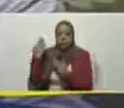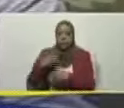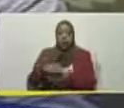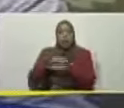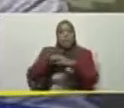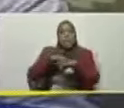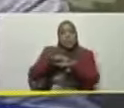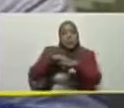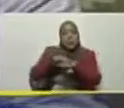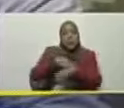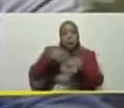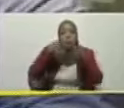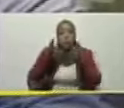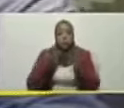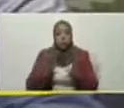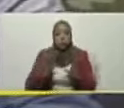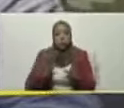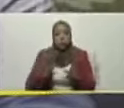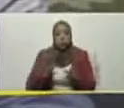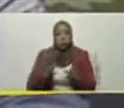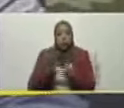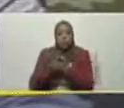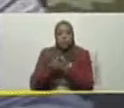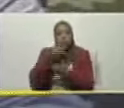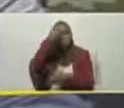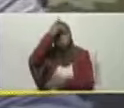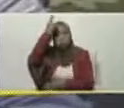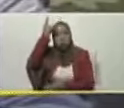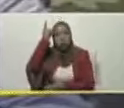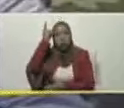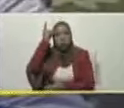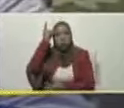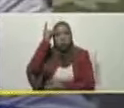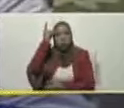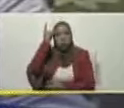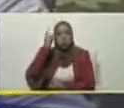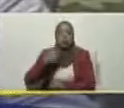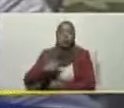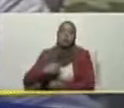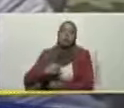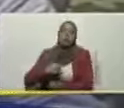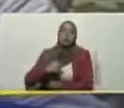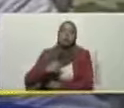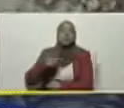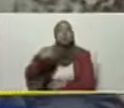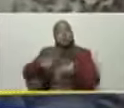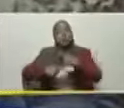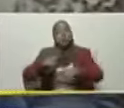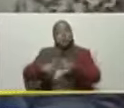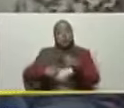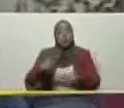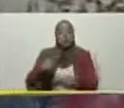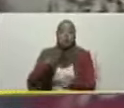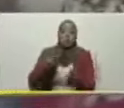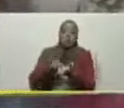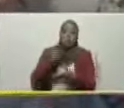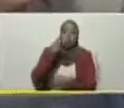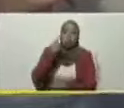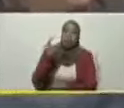ministros, ministras, compañero Diosdado que ha estado aquí todos estos días,